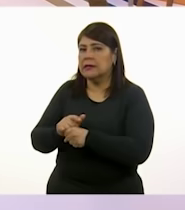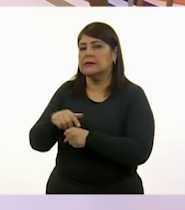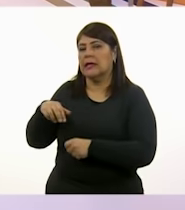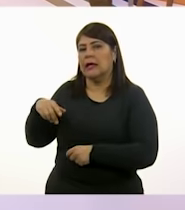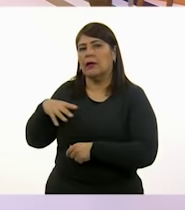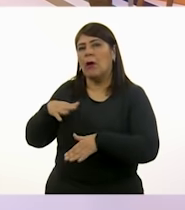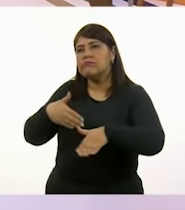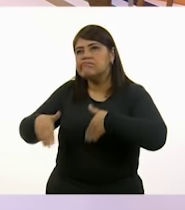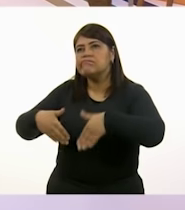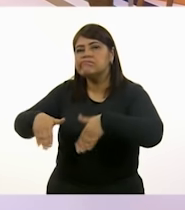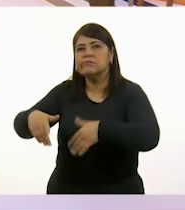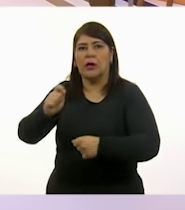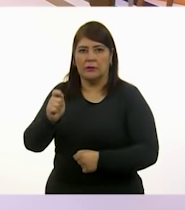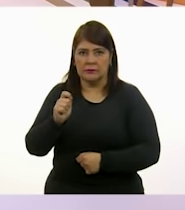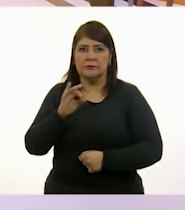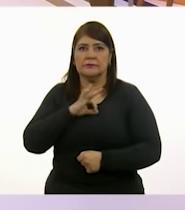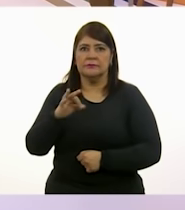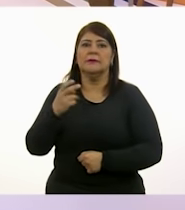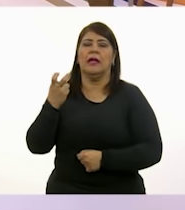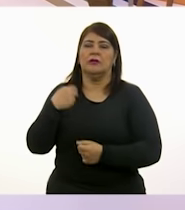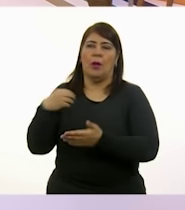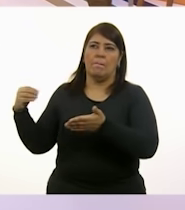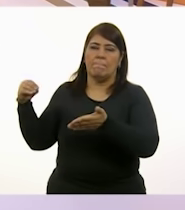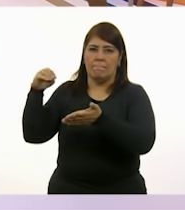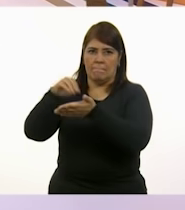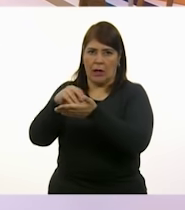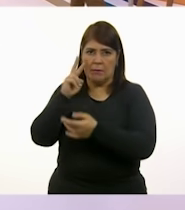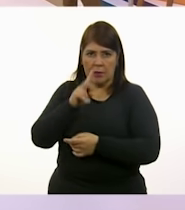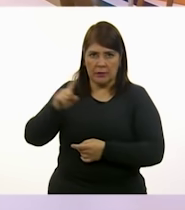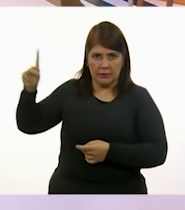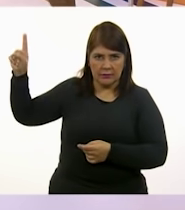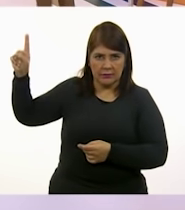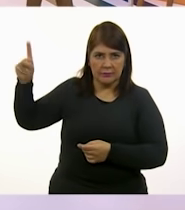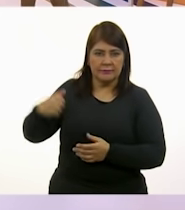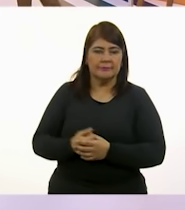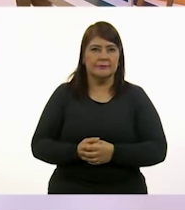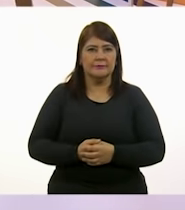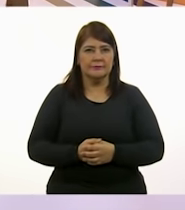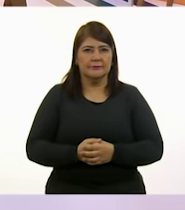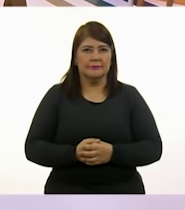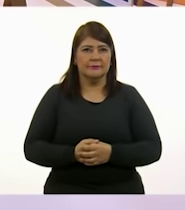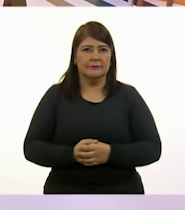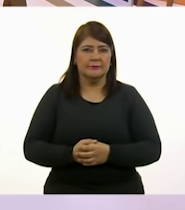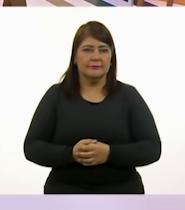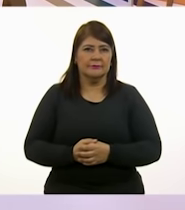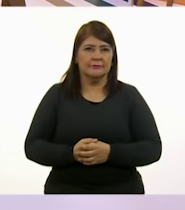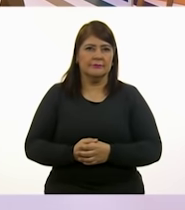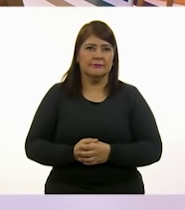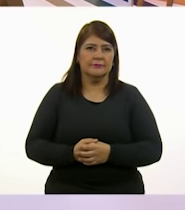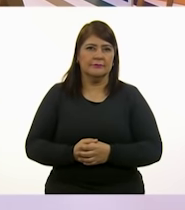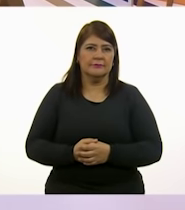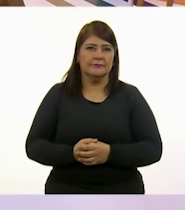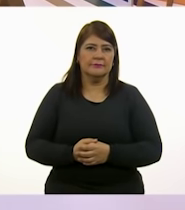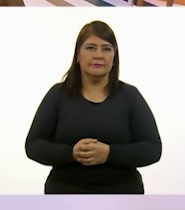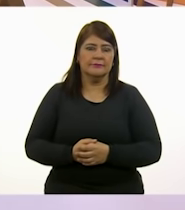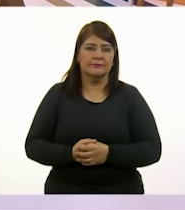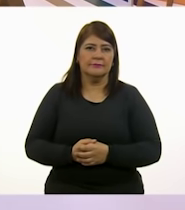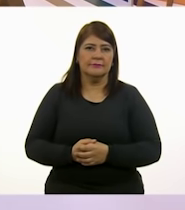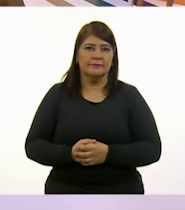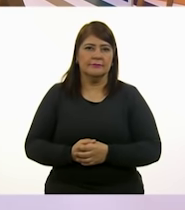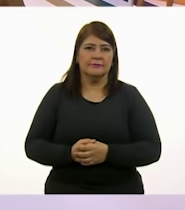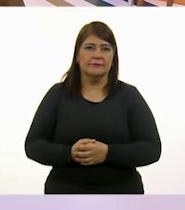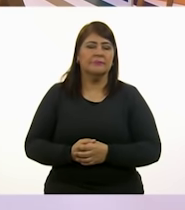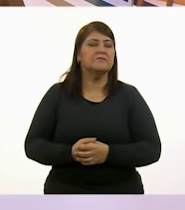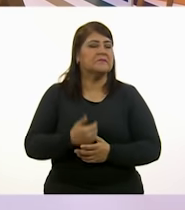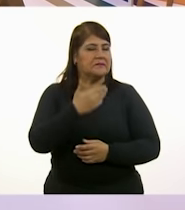La voy a poner A ver, aquí está Lo voy poner aquí al